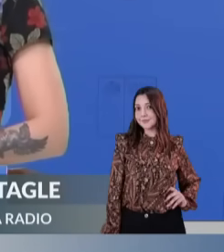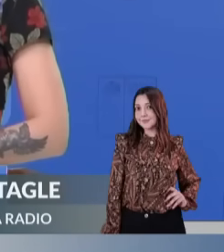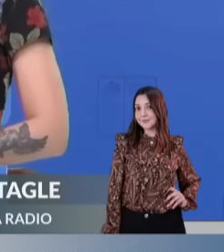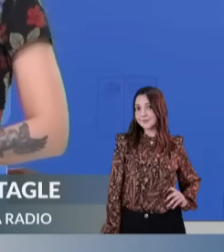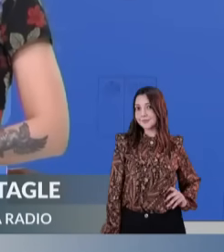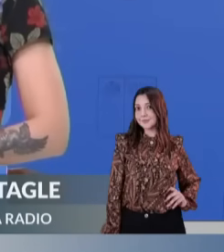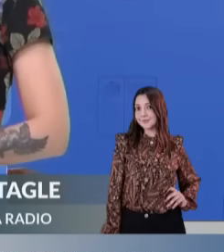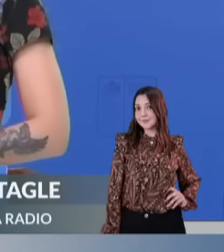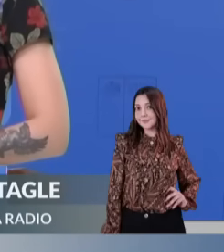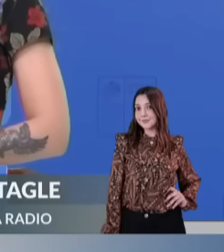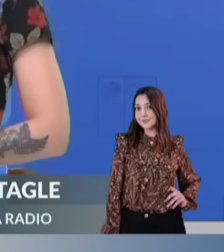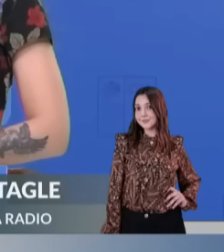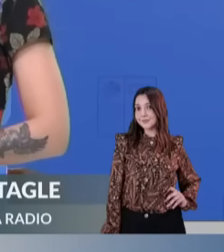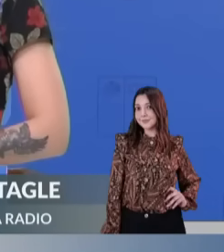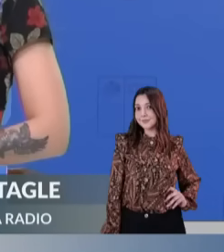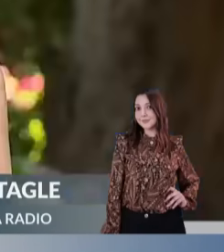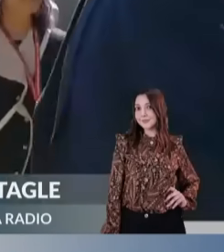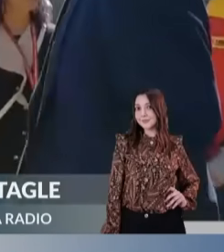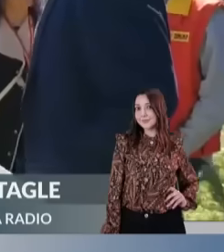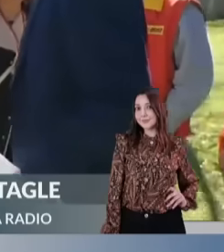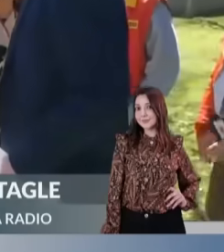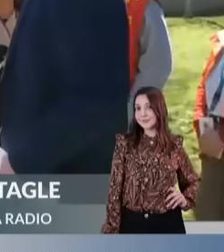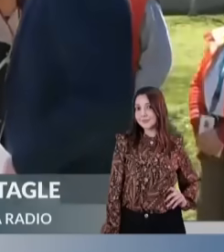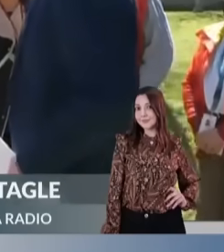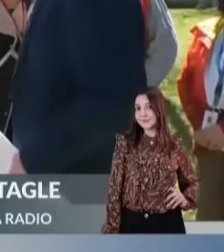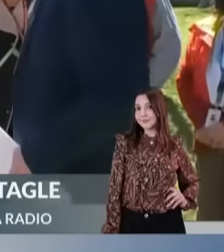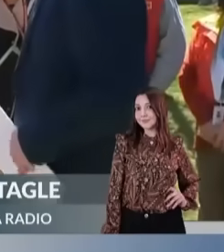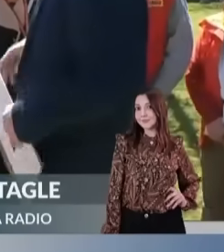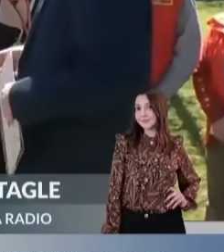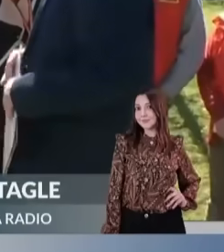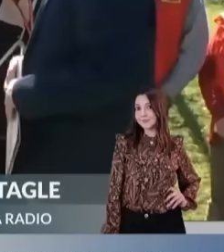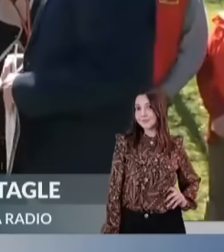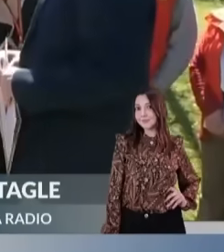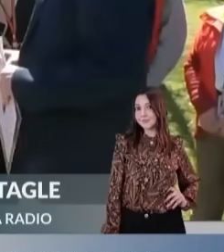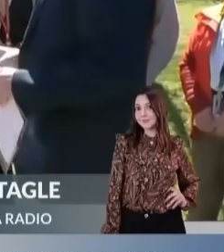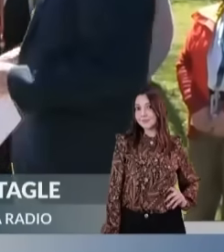esto. Aquí hay un problema de responsabilidad interna en el gobierno muy serio.